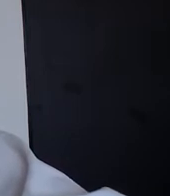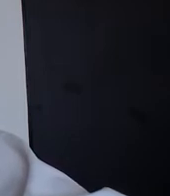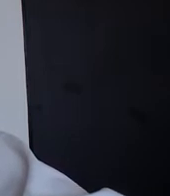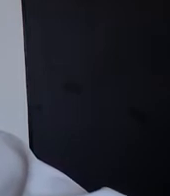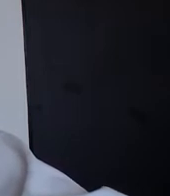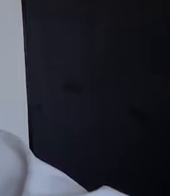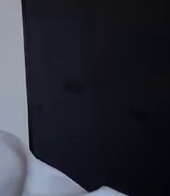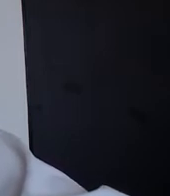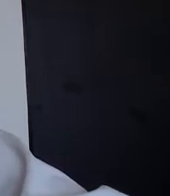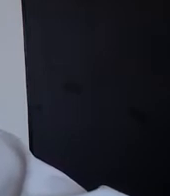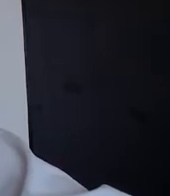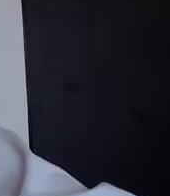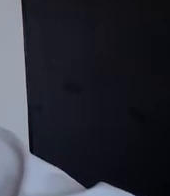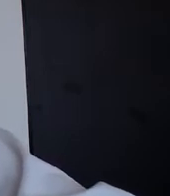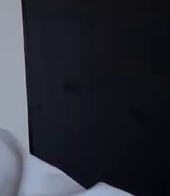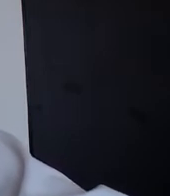cual ha sido